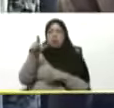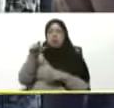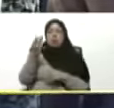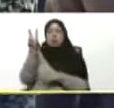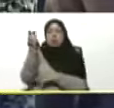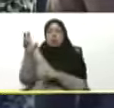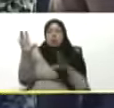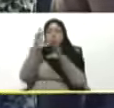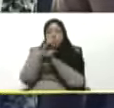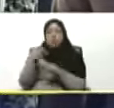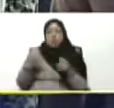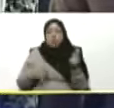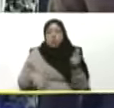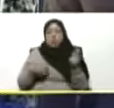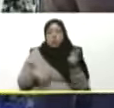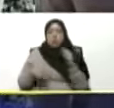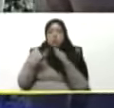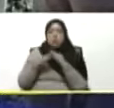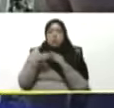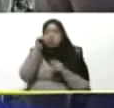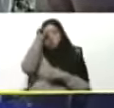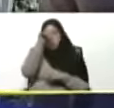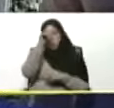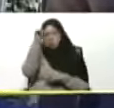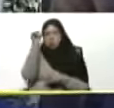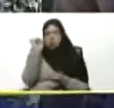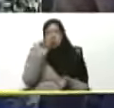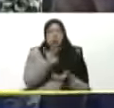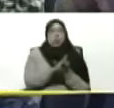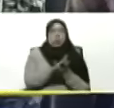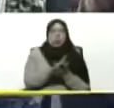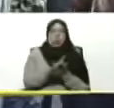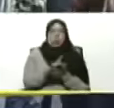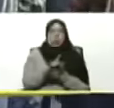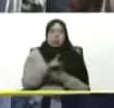con el cuatro y la guitarra, salía de la casa el domingo con, si lo corríamos, si no se quedaba.